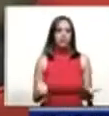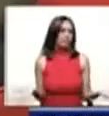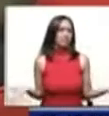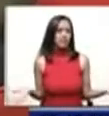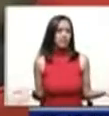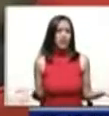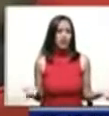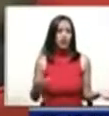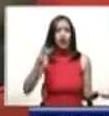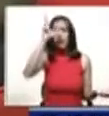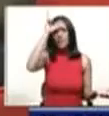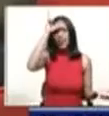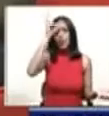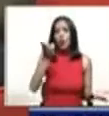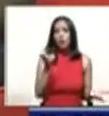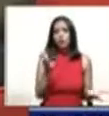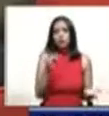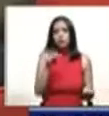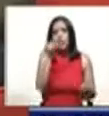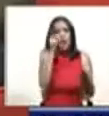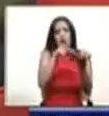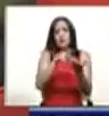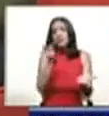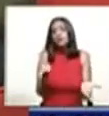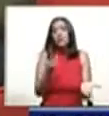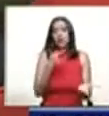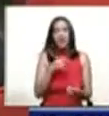cantó fraude. Y la Asamblea Nacional Constituyente, que fue